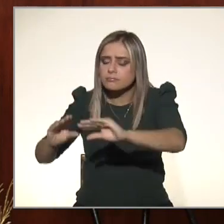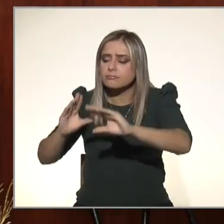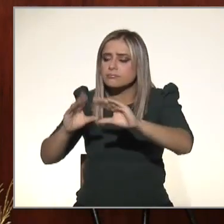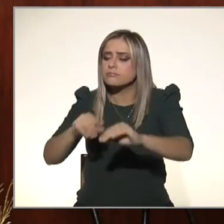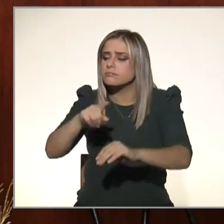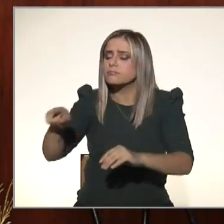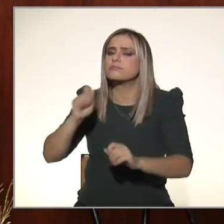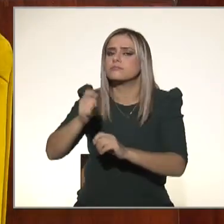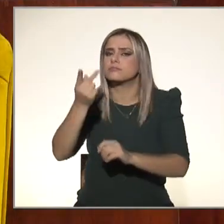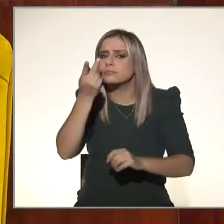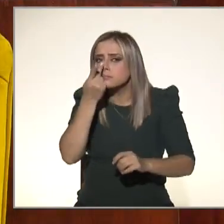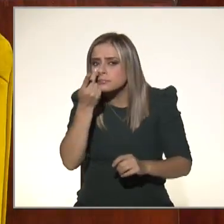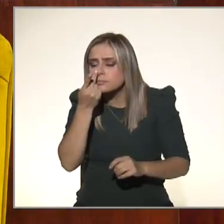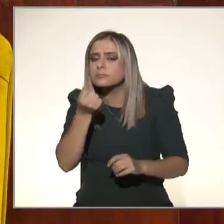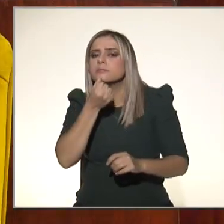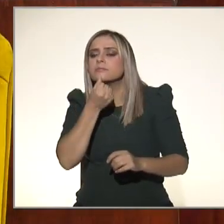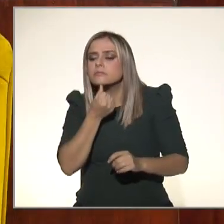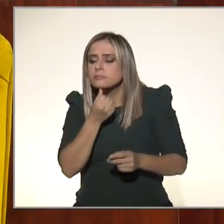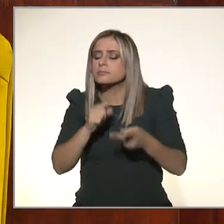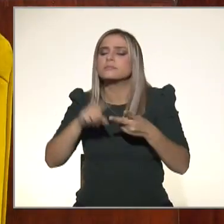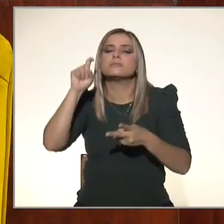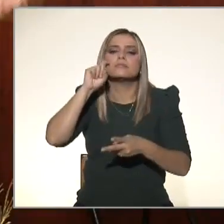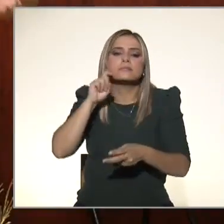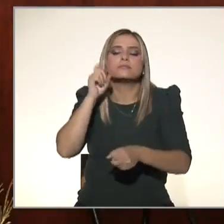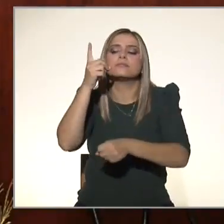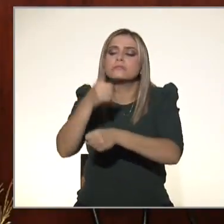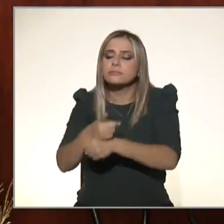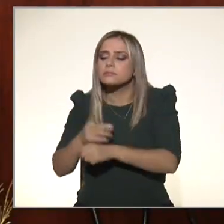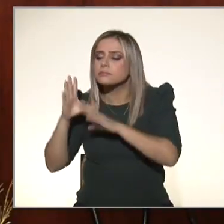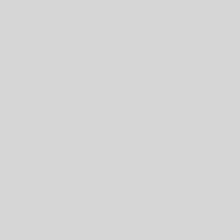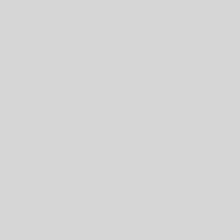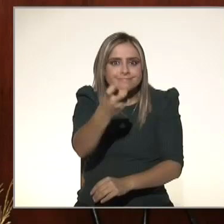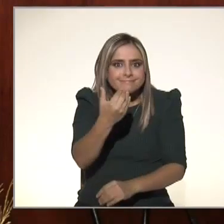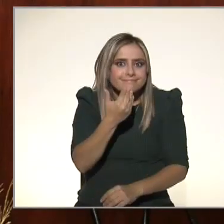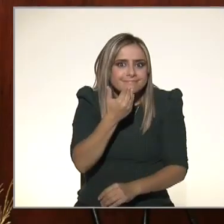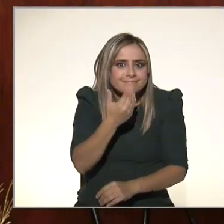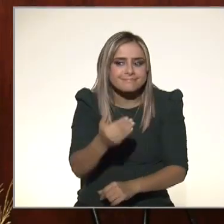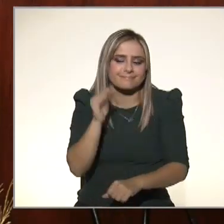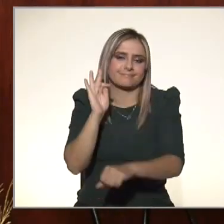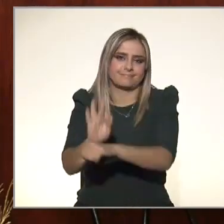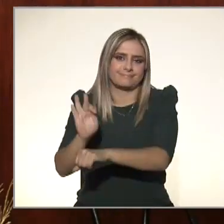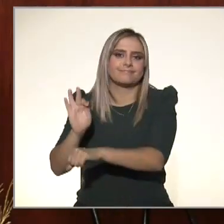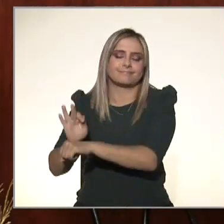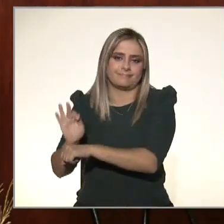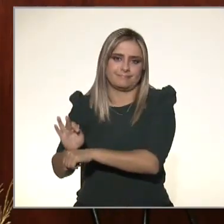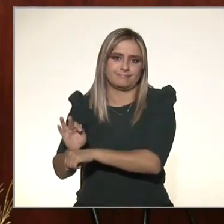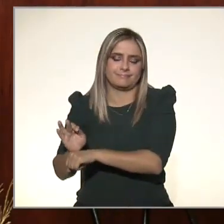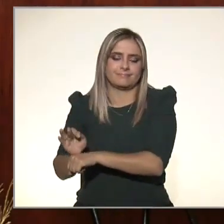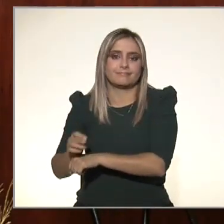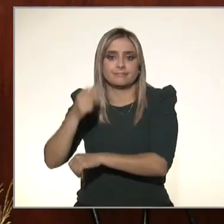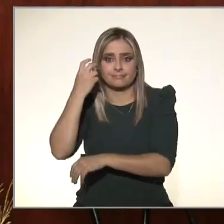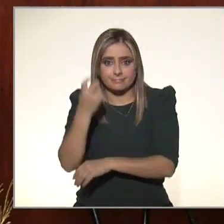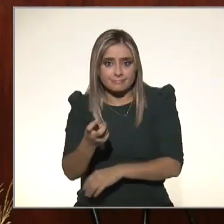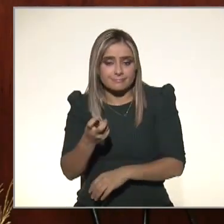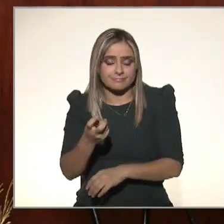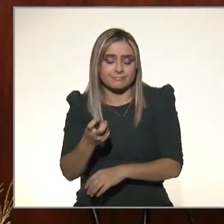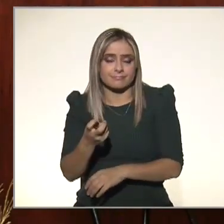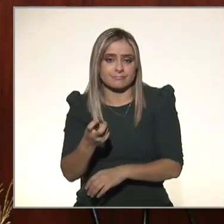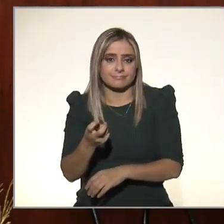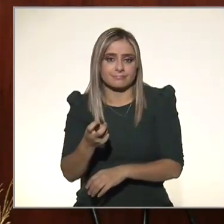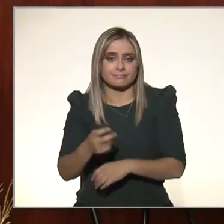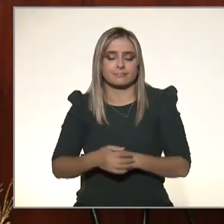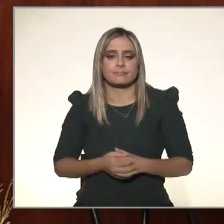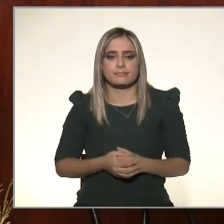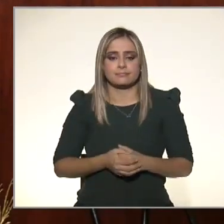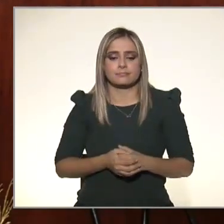los genitales, al estudio de la sexualidad en las niñas, en los niños, porque al final del día eso se puede traducir justamente